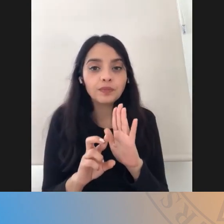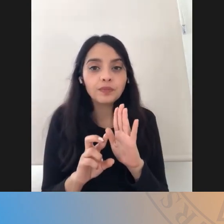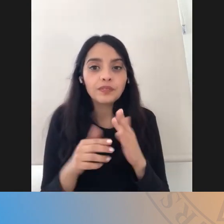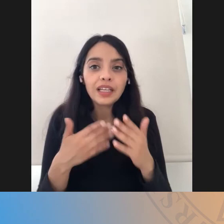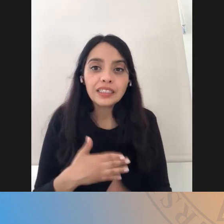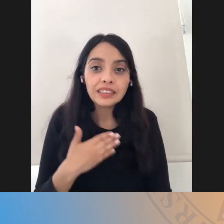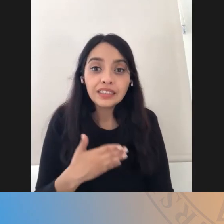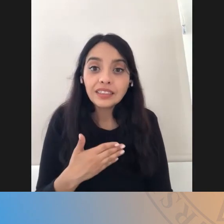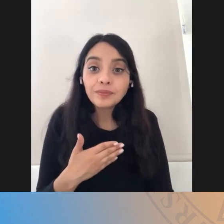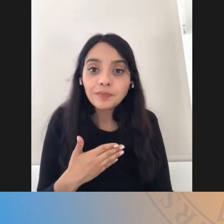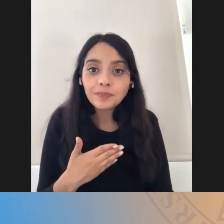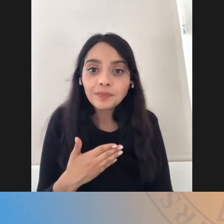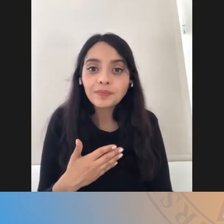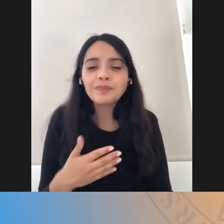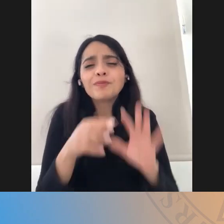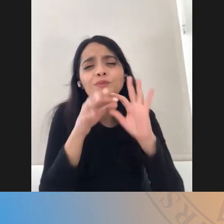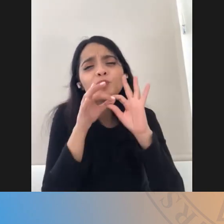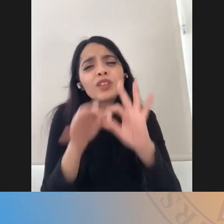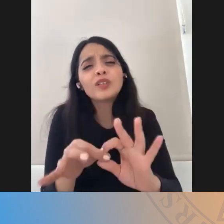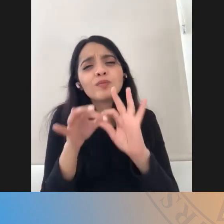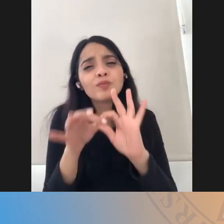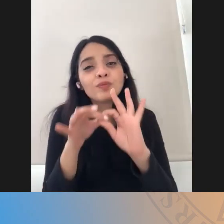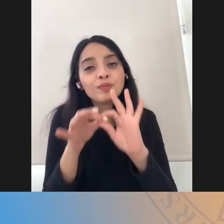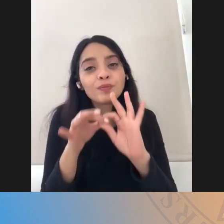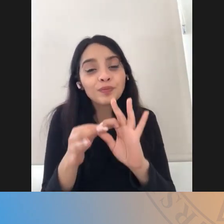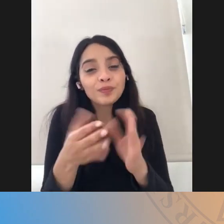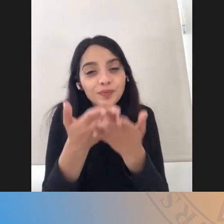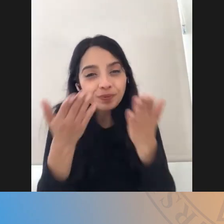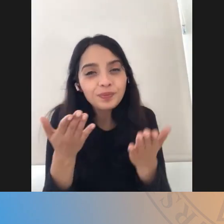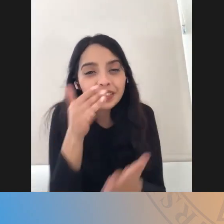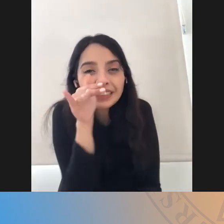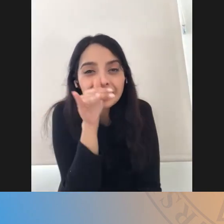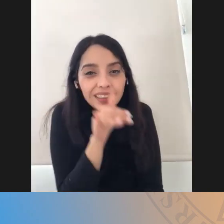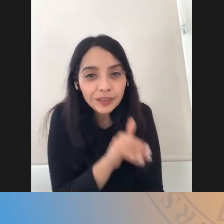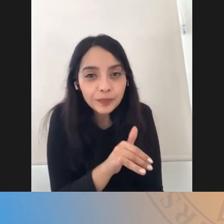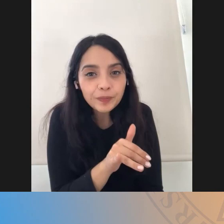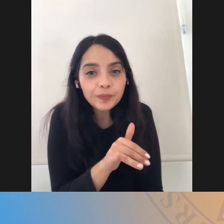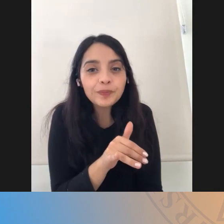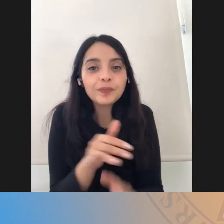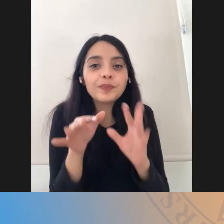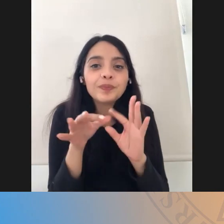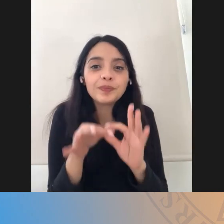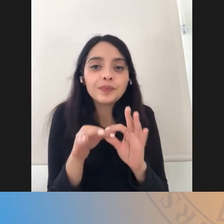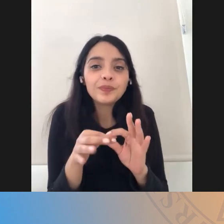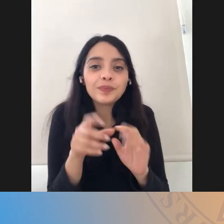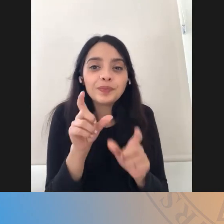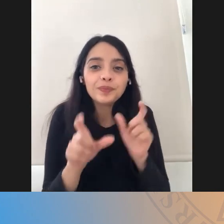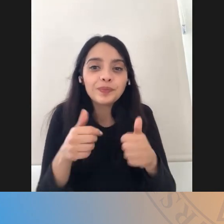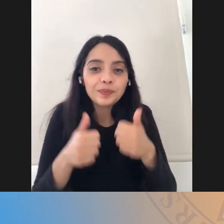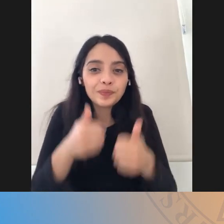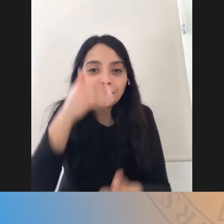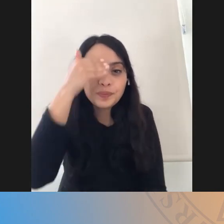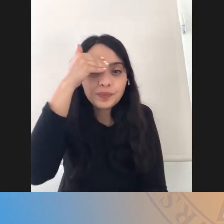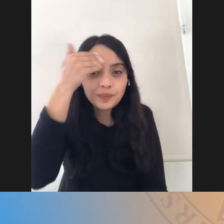darles todos los agradecimientos por el tiempo a nuestros expertos en